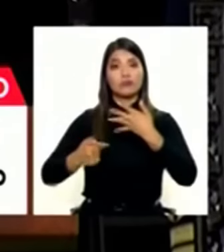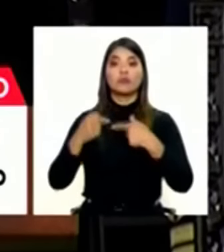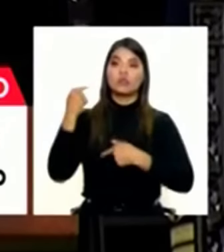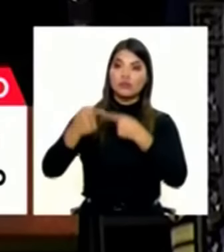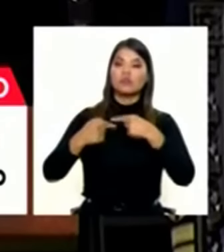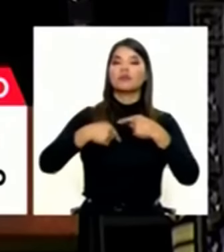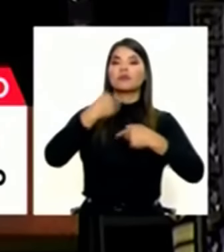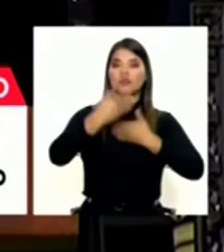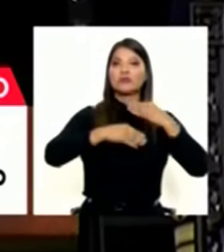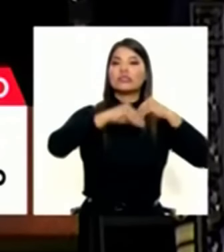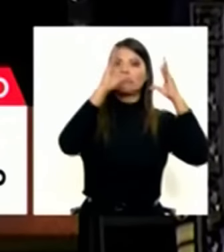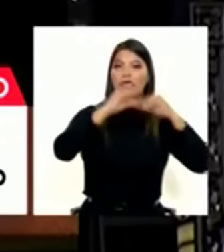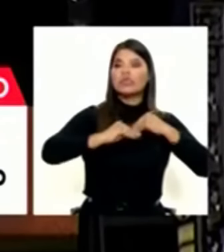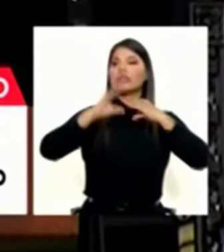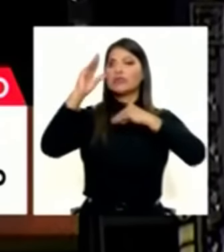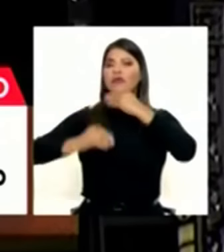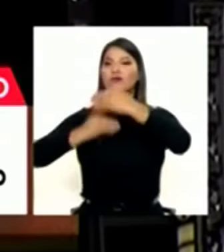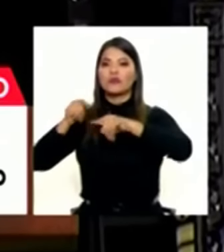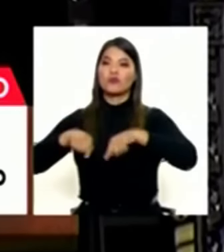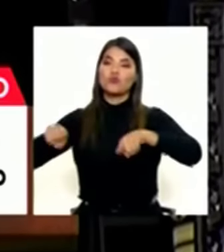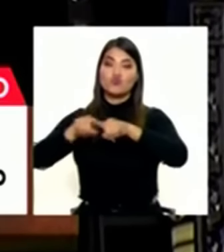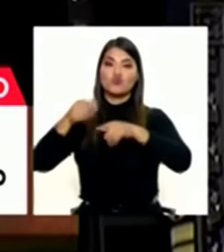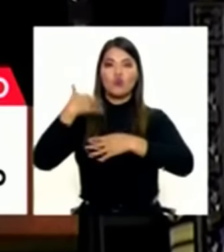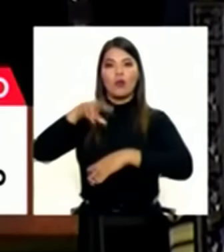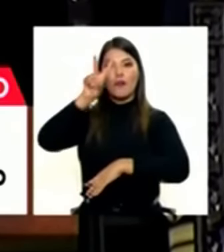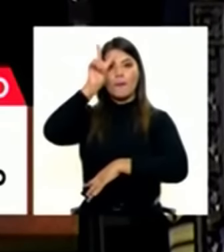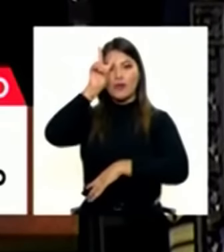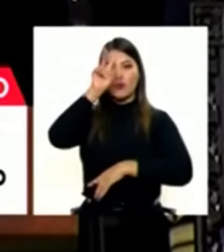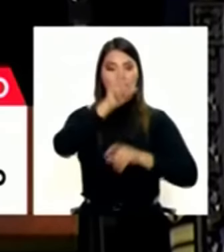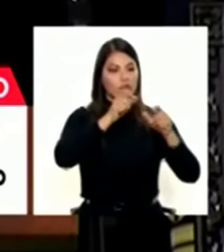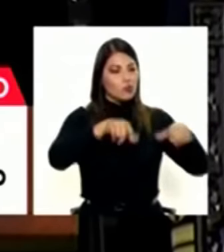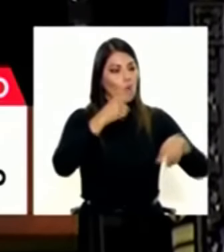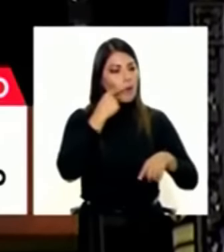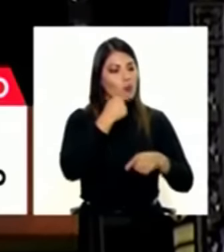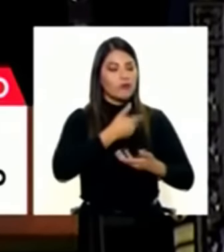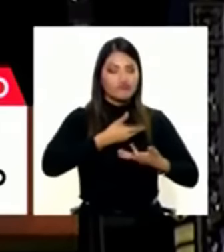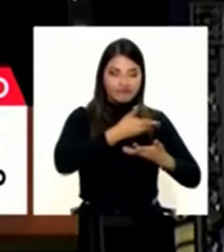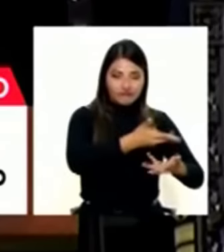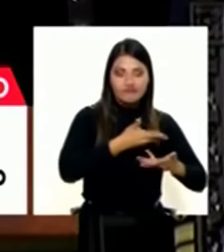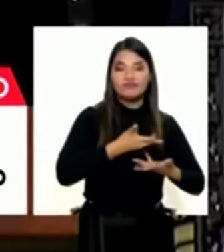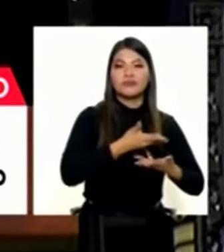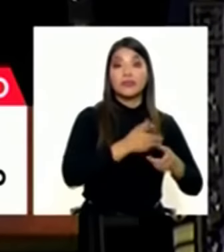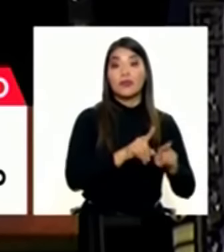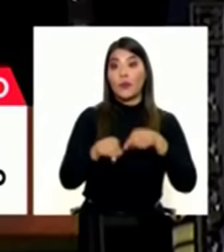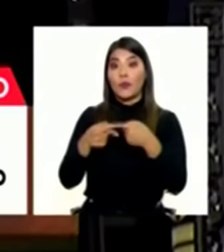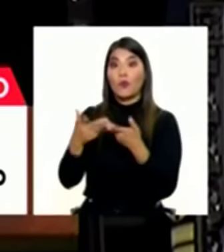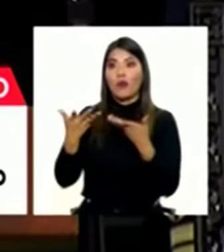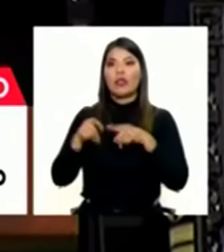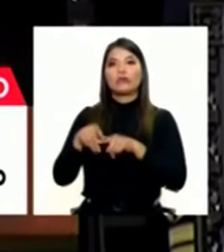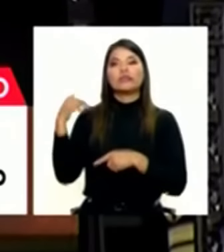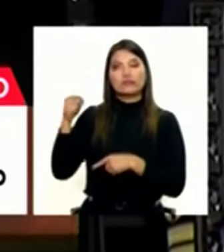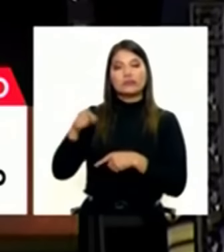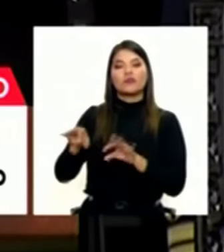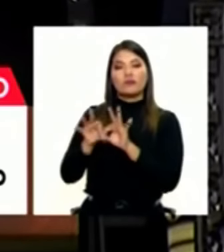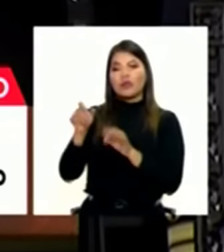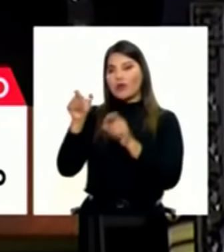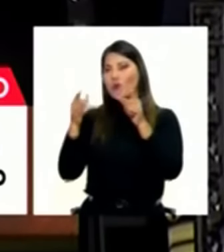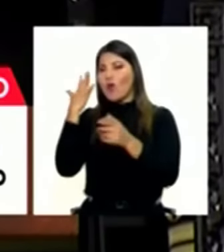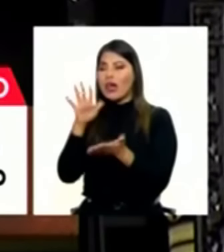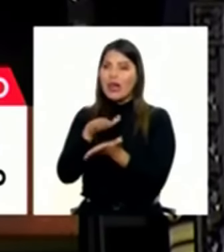día a día en favor de las peruanas y los peruanos, en especial de aquellos que se encuentran